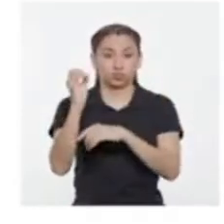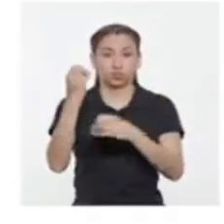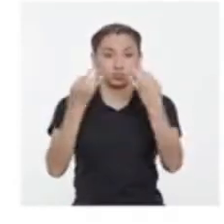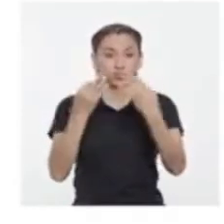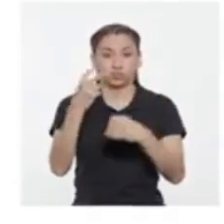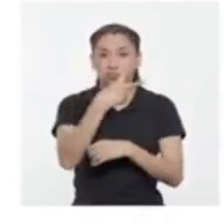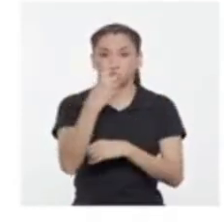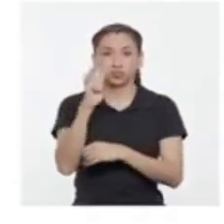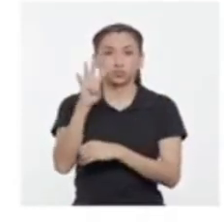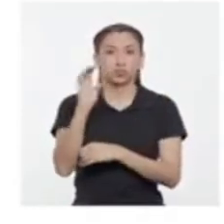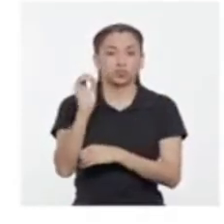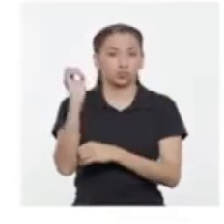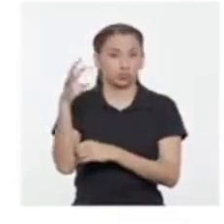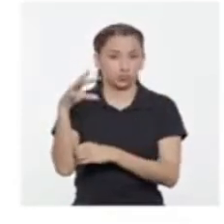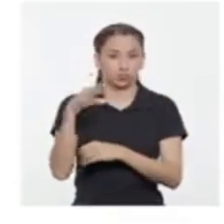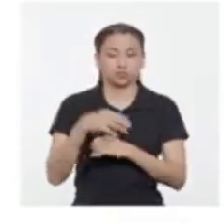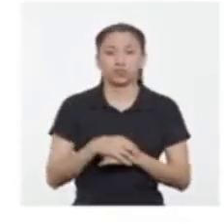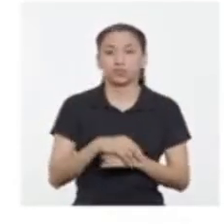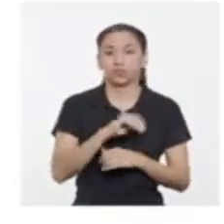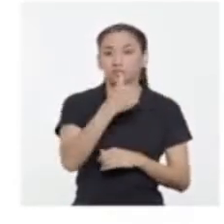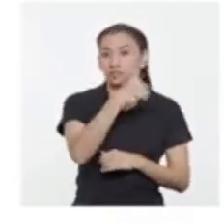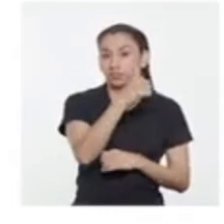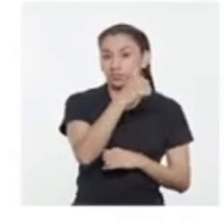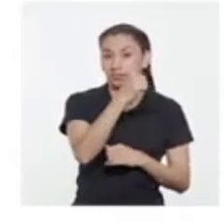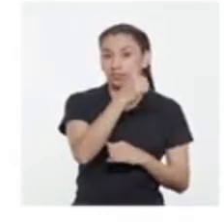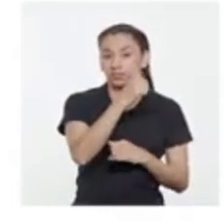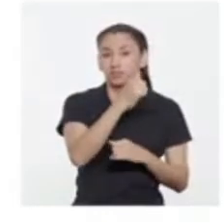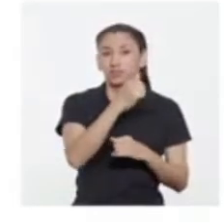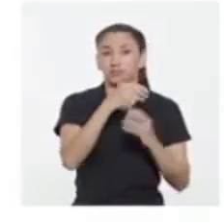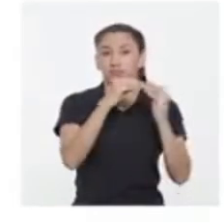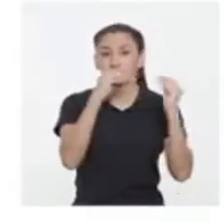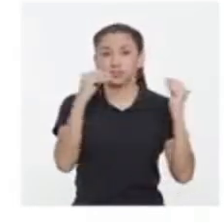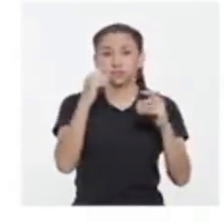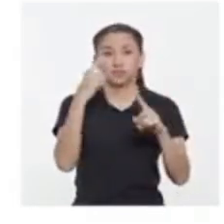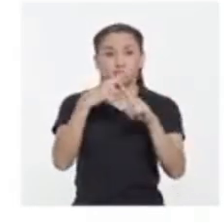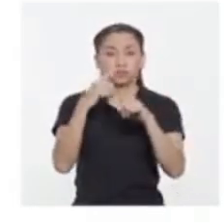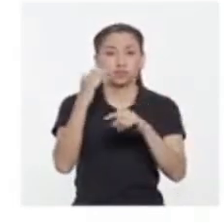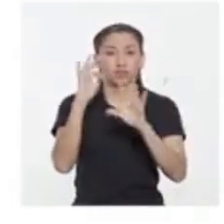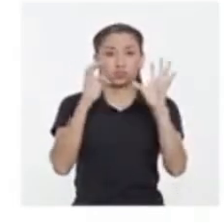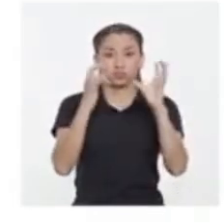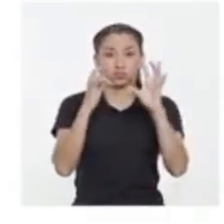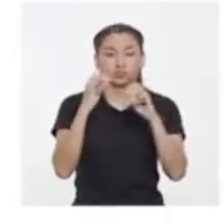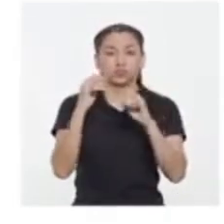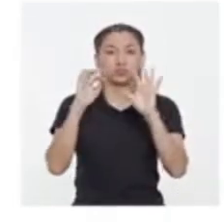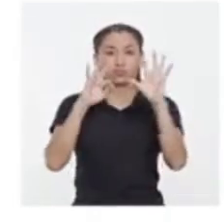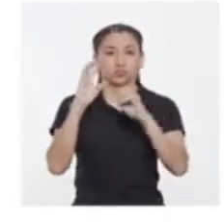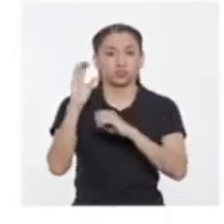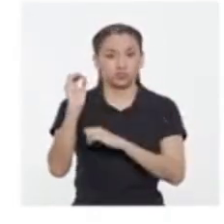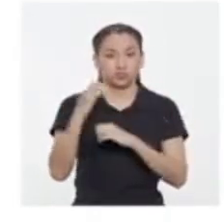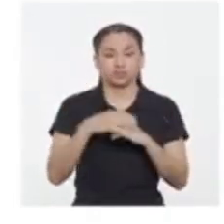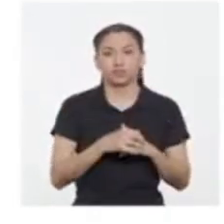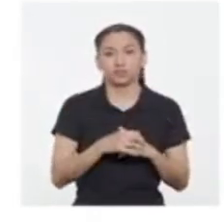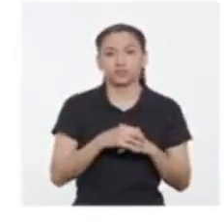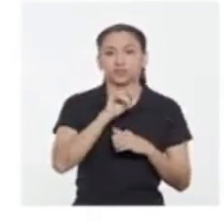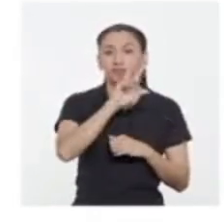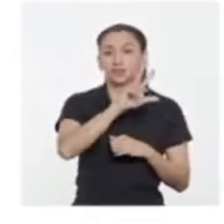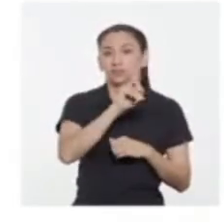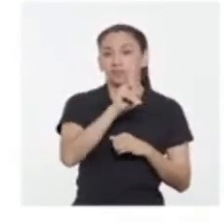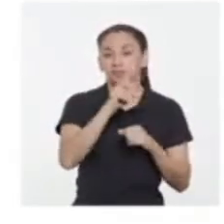soles hace un costo de 240 soles. 10 listones por 8 soles asciende a un costo de 80